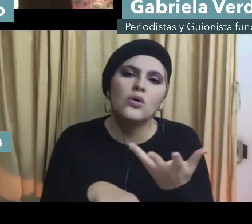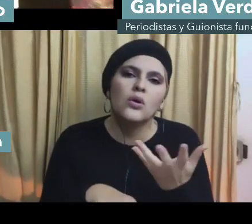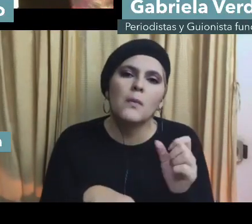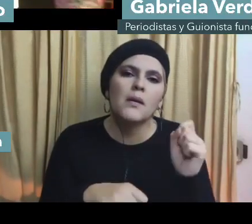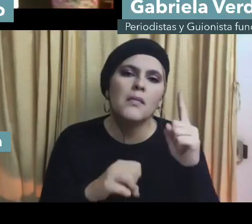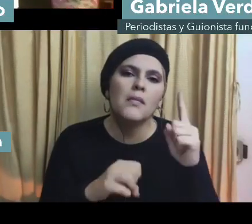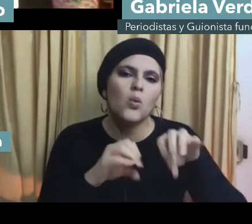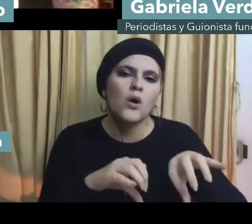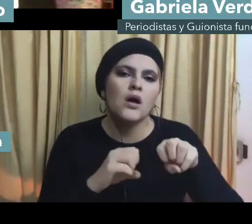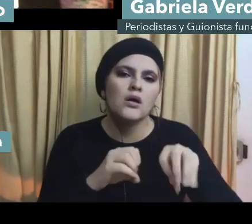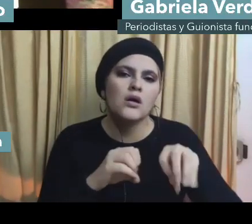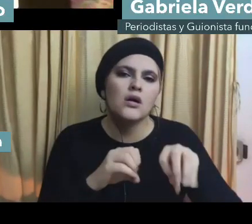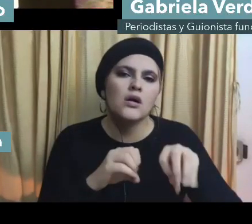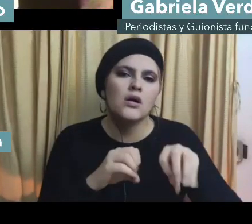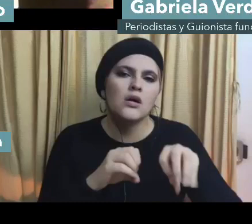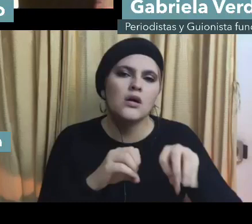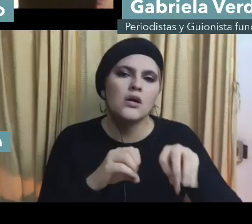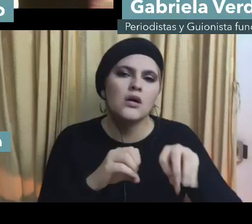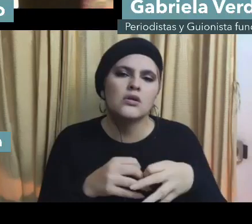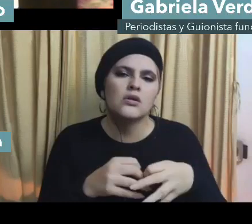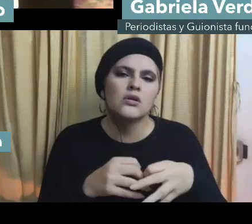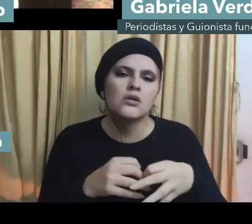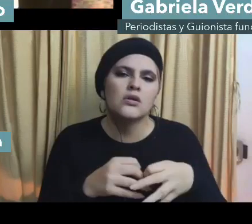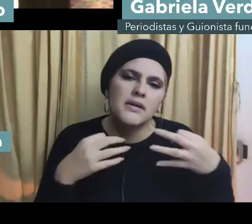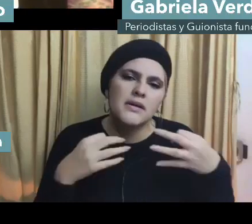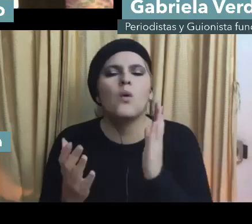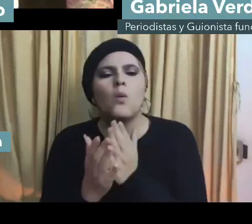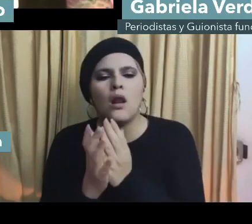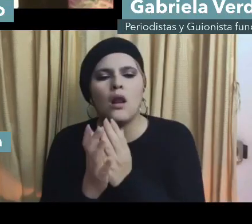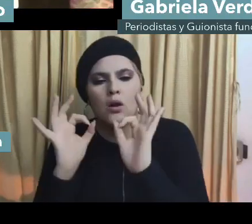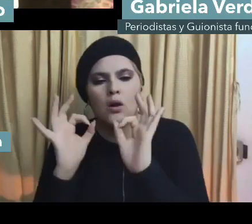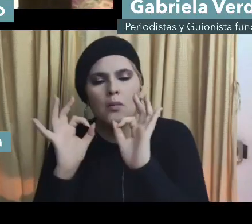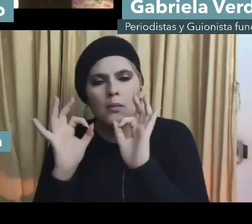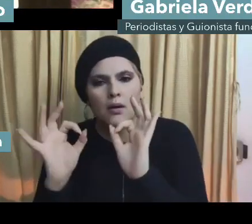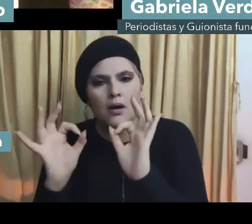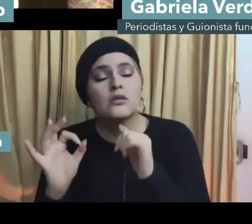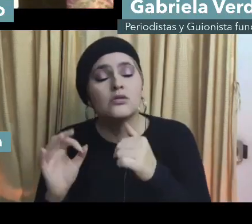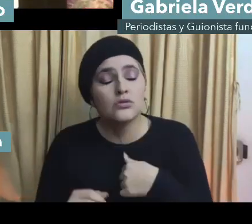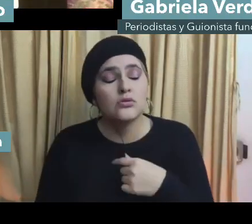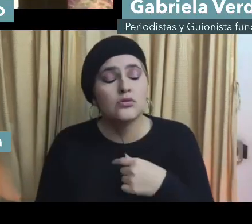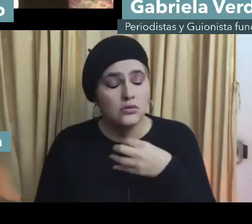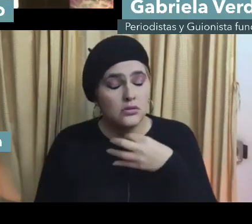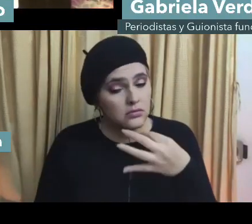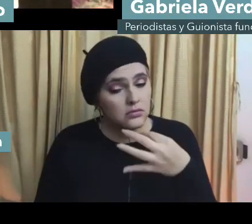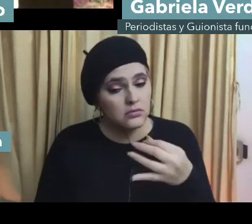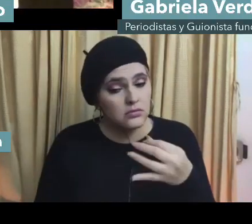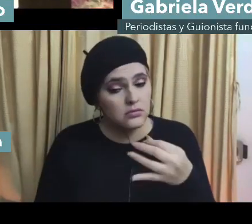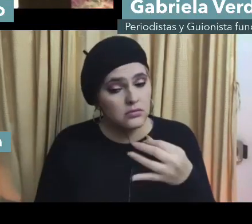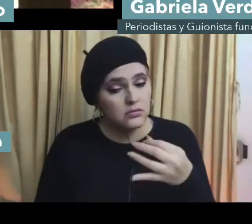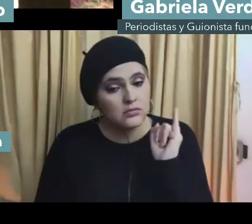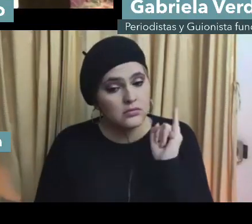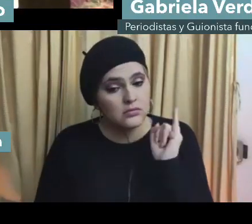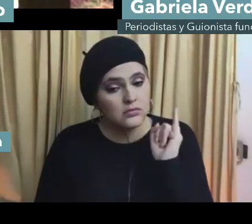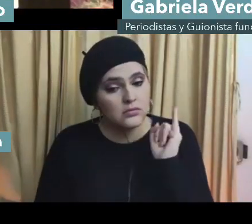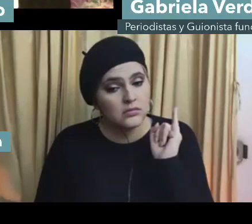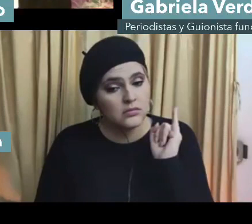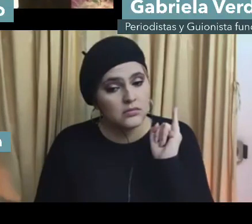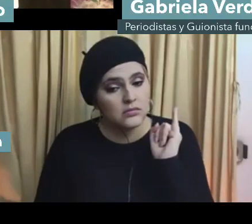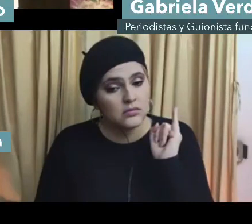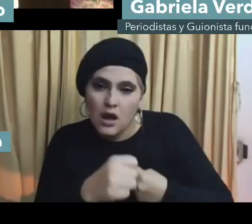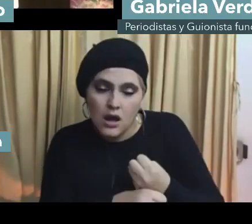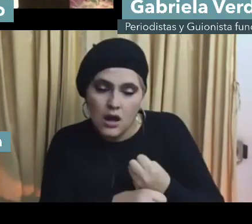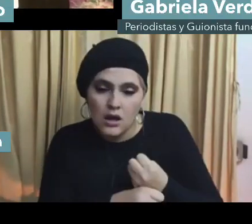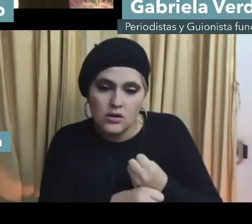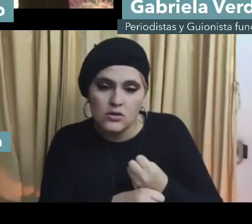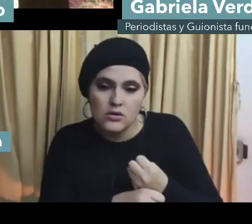espacio integrado? Eso es lo que yo sugiero cuando, por ejemplo, los niños pequeños de 2 años, y lo que nosotros pedimos en las mesas